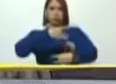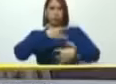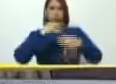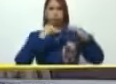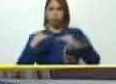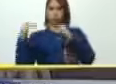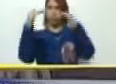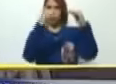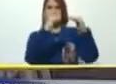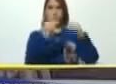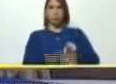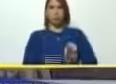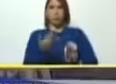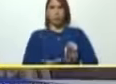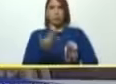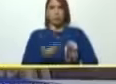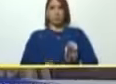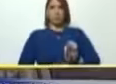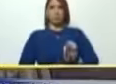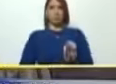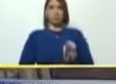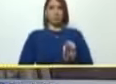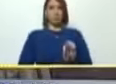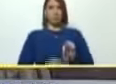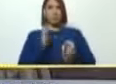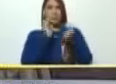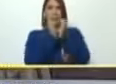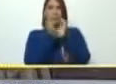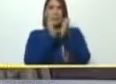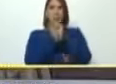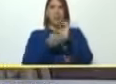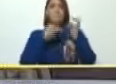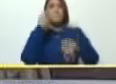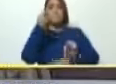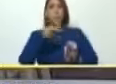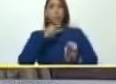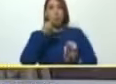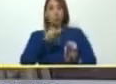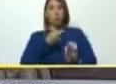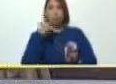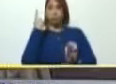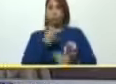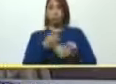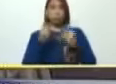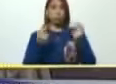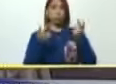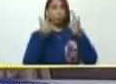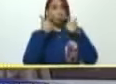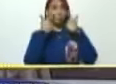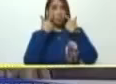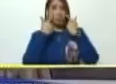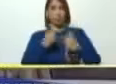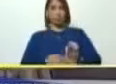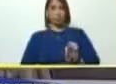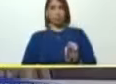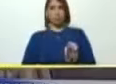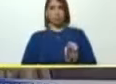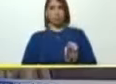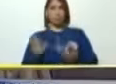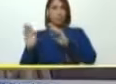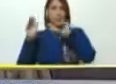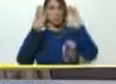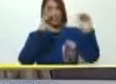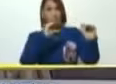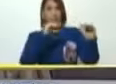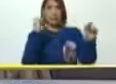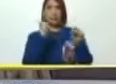e importancia geopolítica. Estén muy atentos. Y para despedir esta